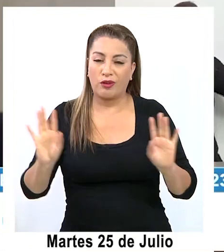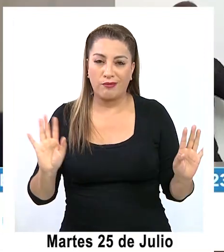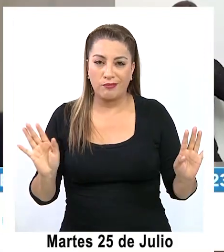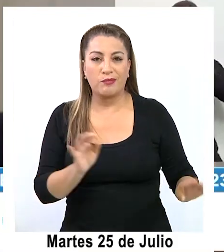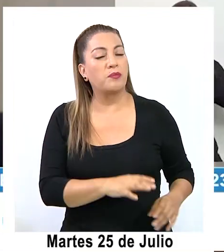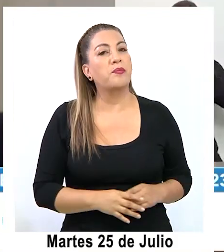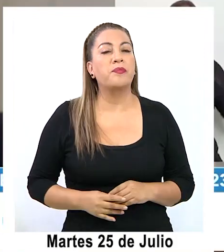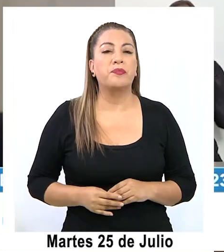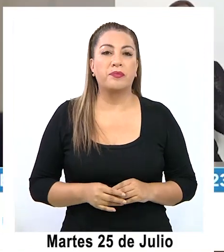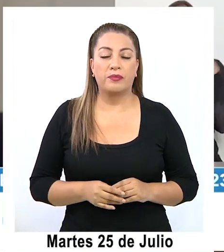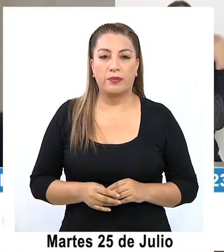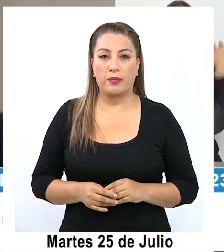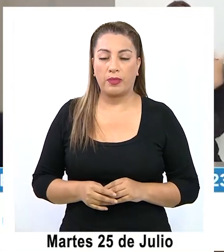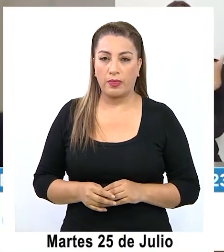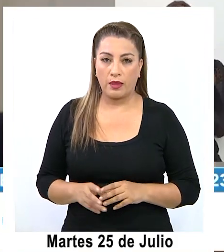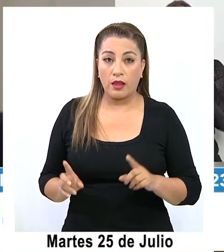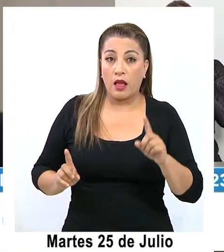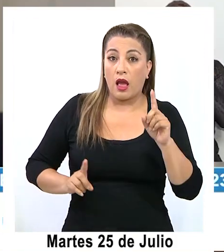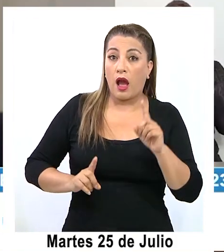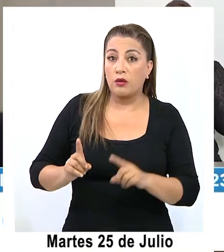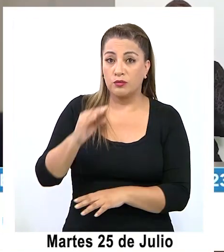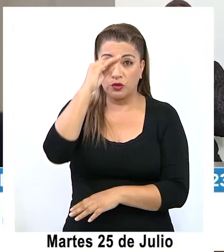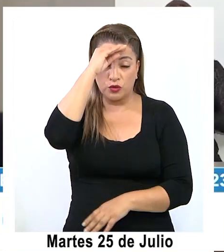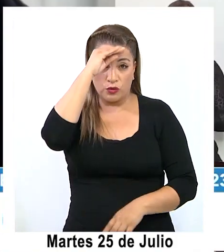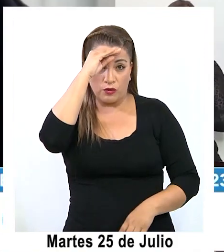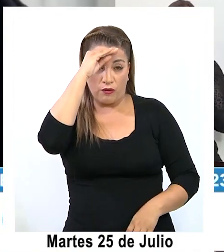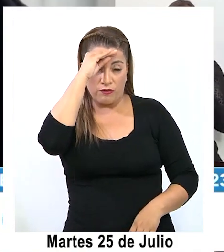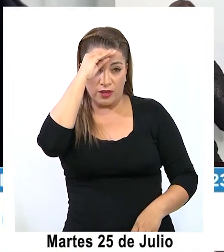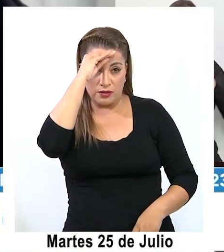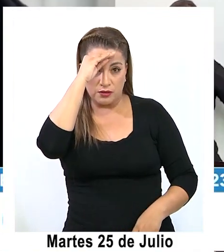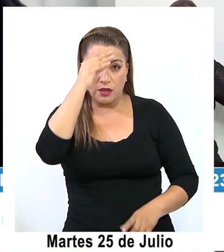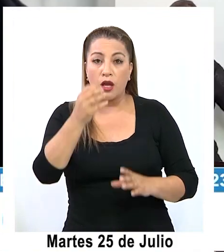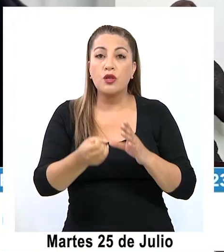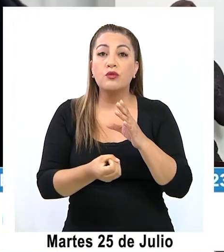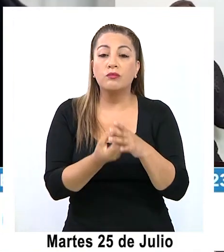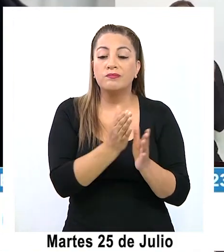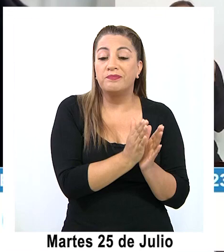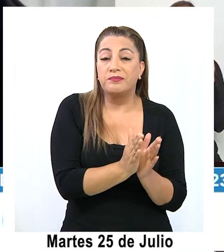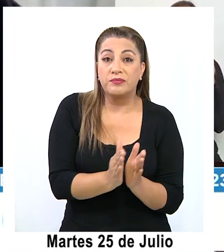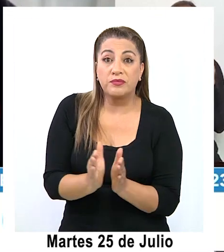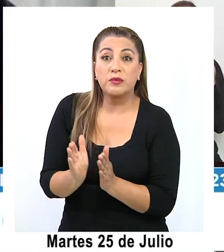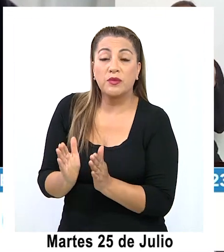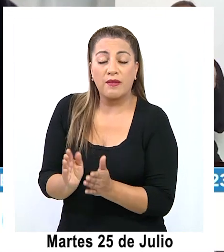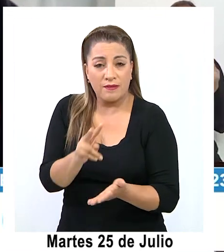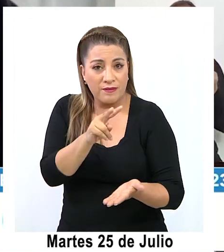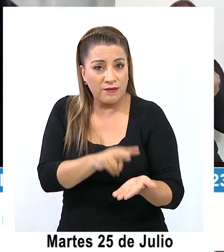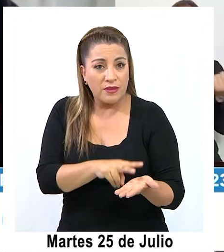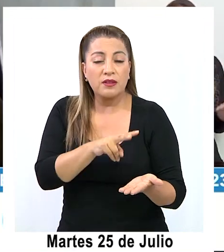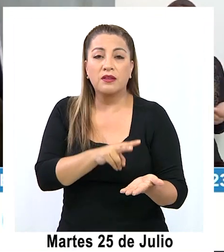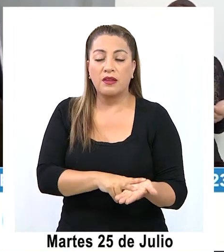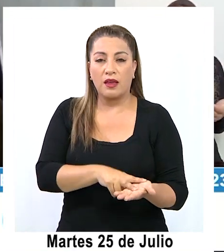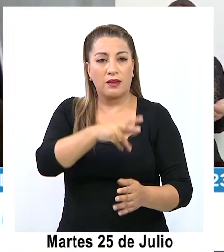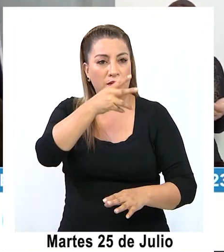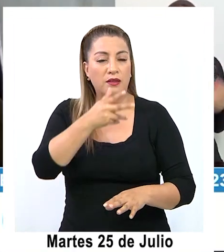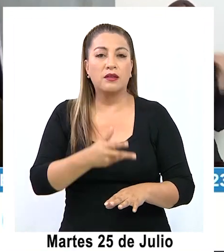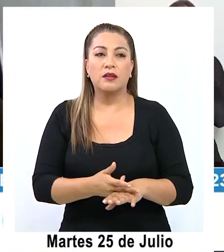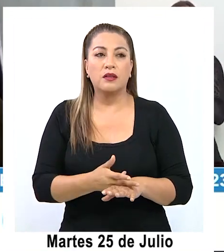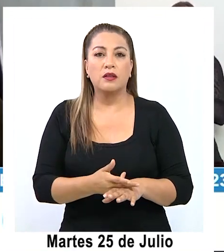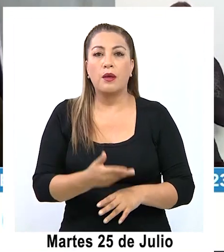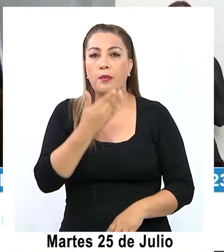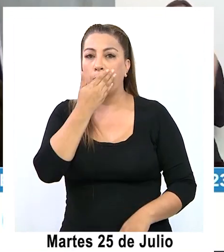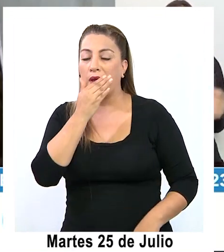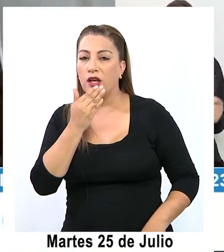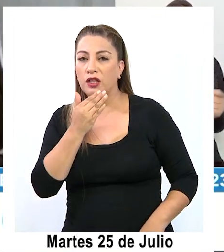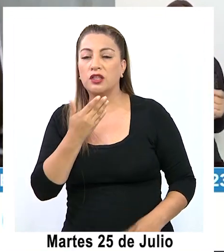esto. Hay quienes confían en que este nuevo proceso realmente le entregue una